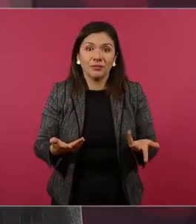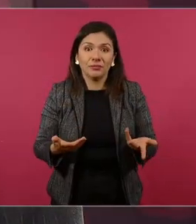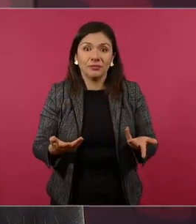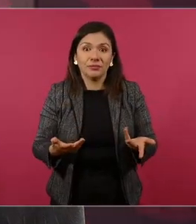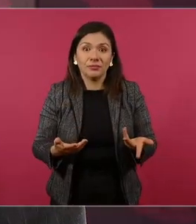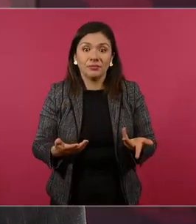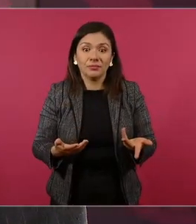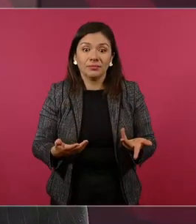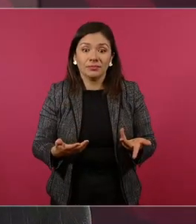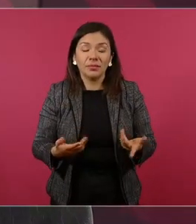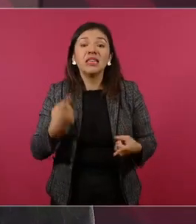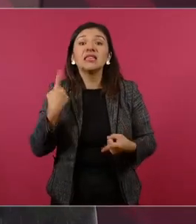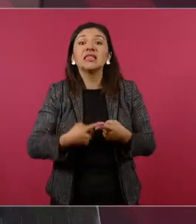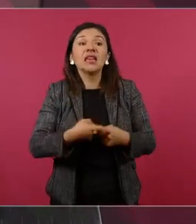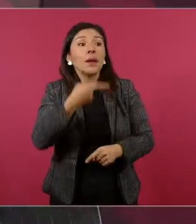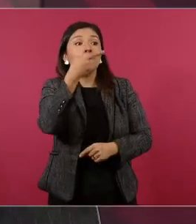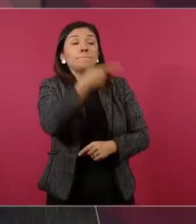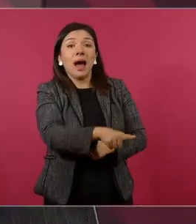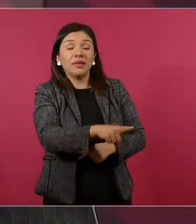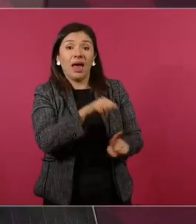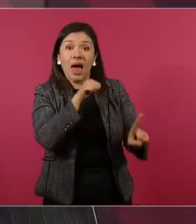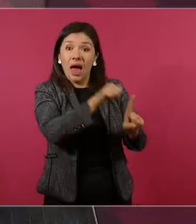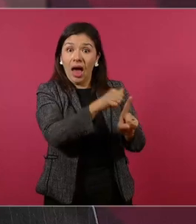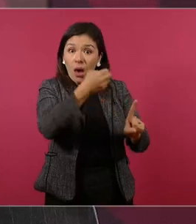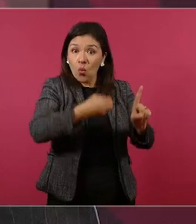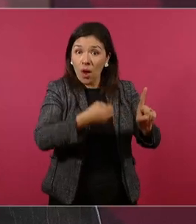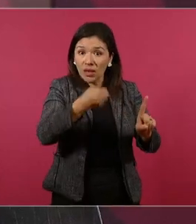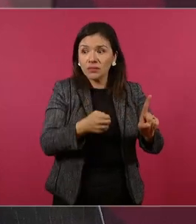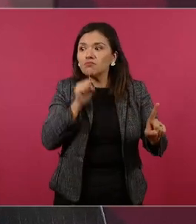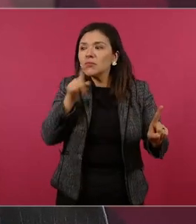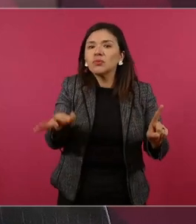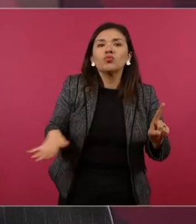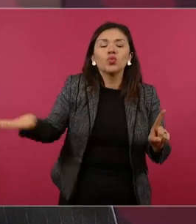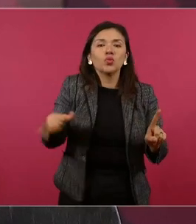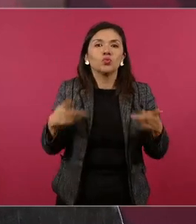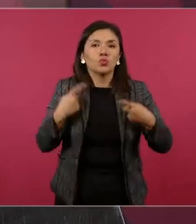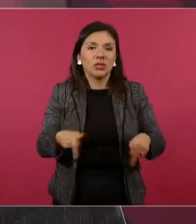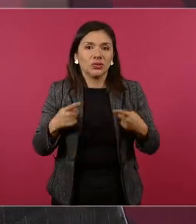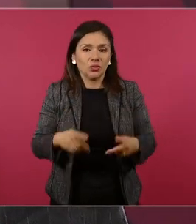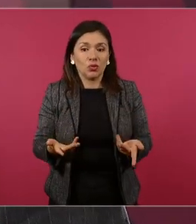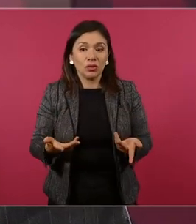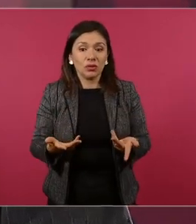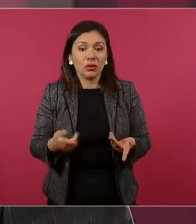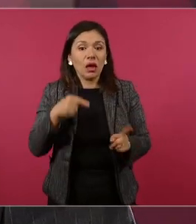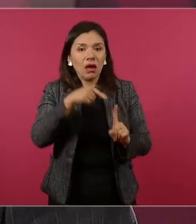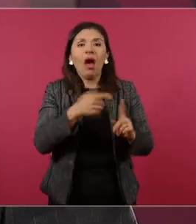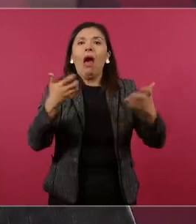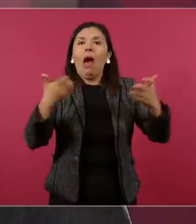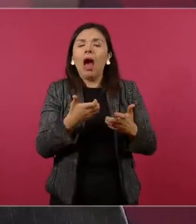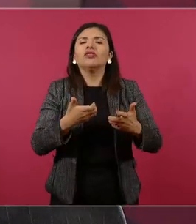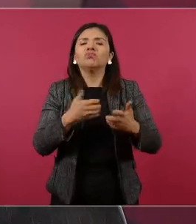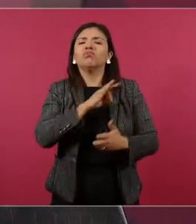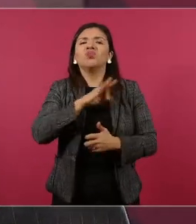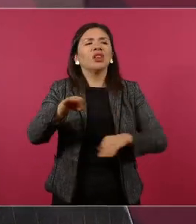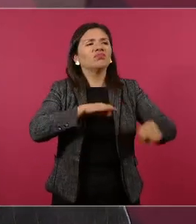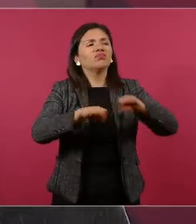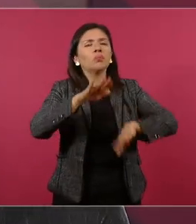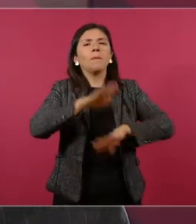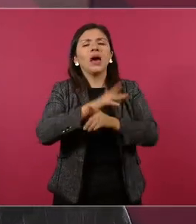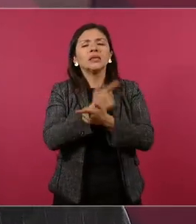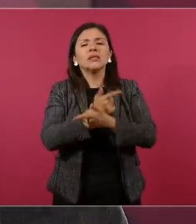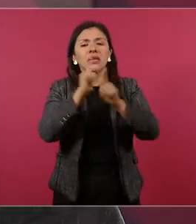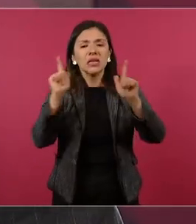amo va a ser el pueblo y va a actuar con más libertad va